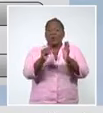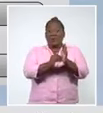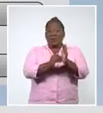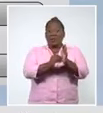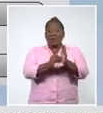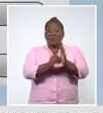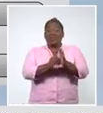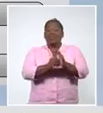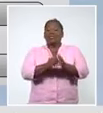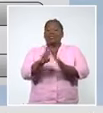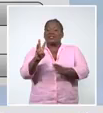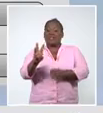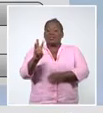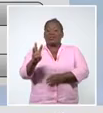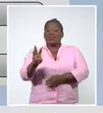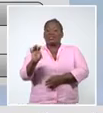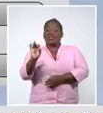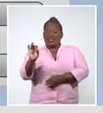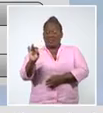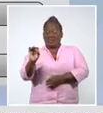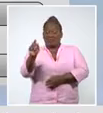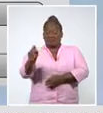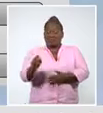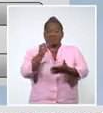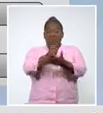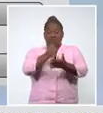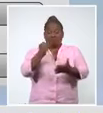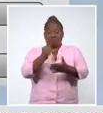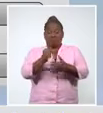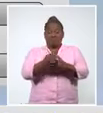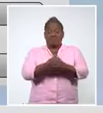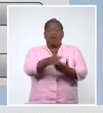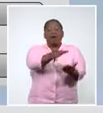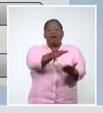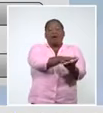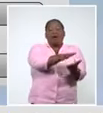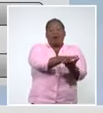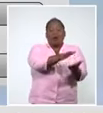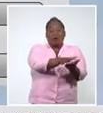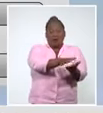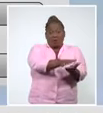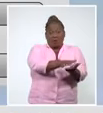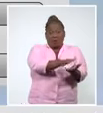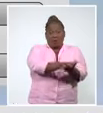35.968 casos se confirmaron, y de todas formas el acumulado es una cifra importante,